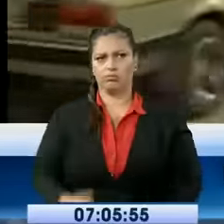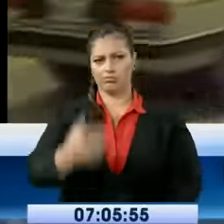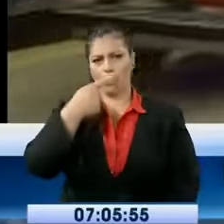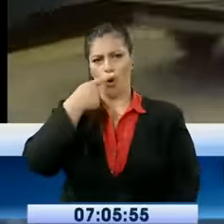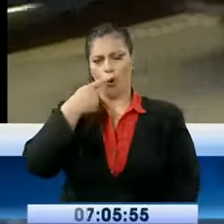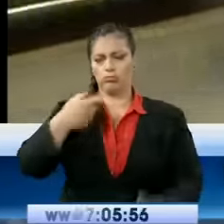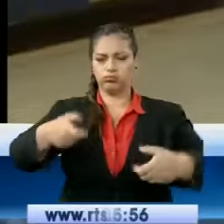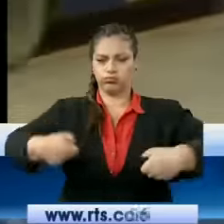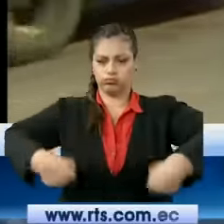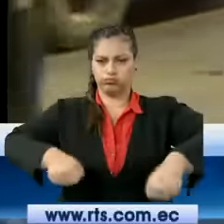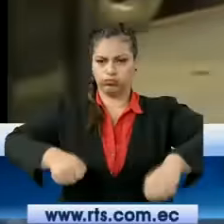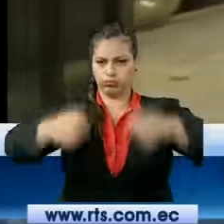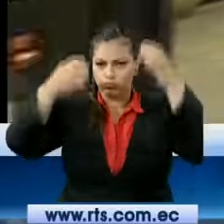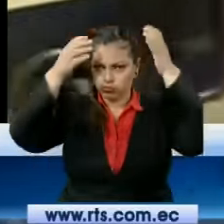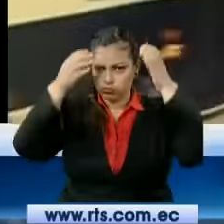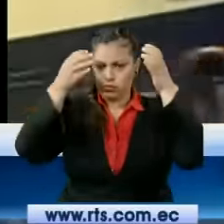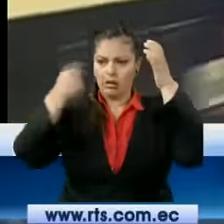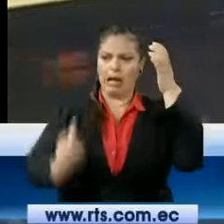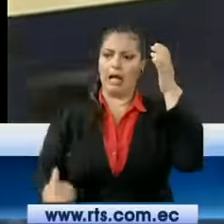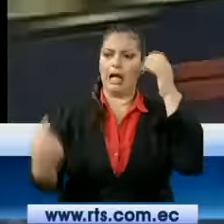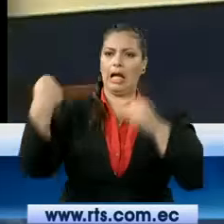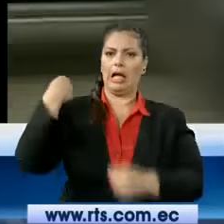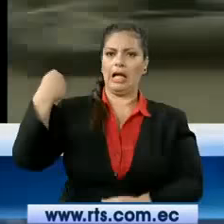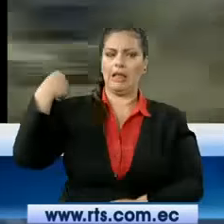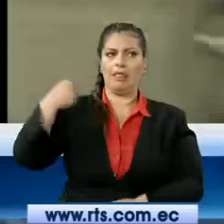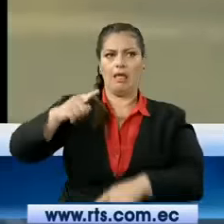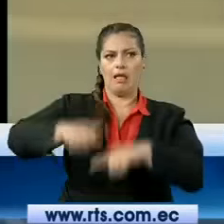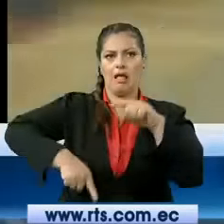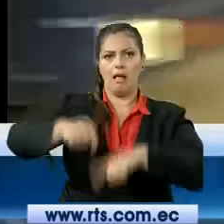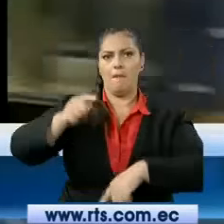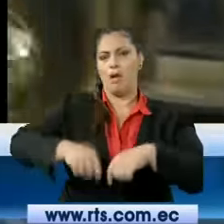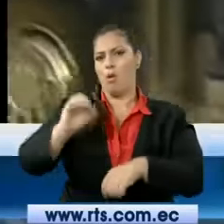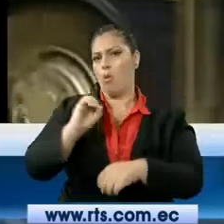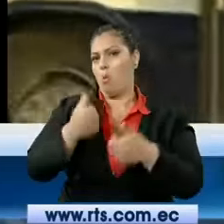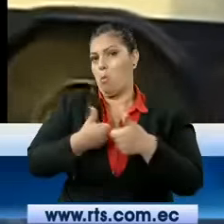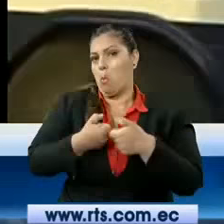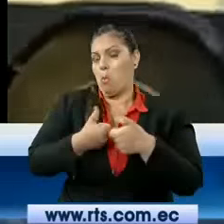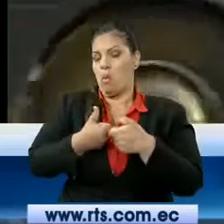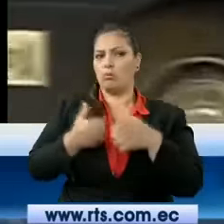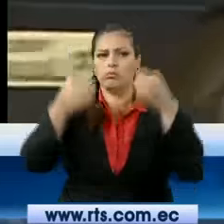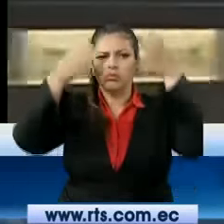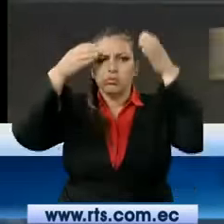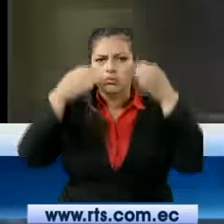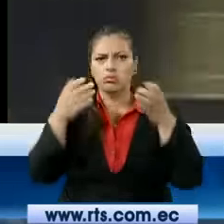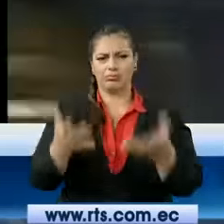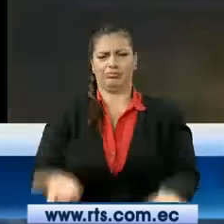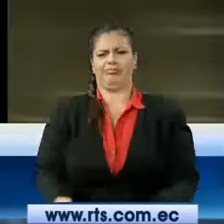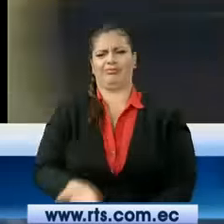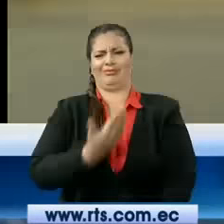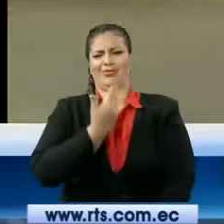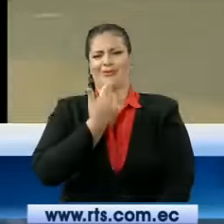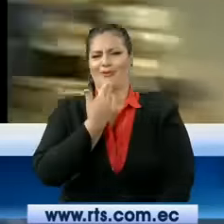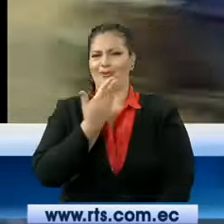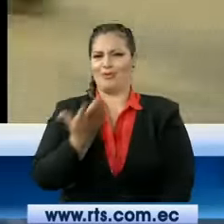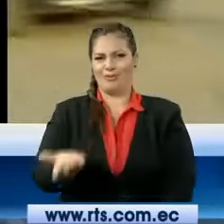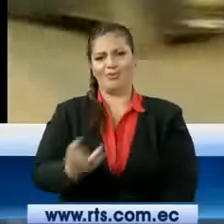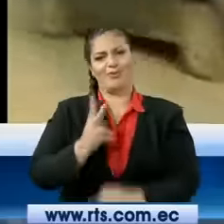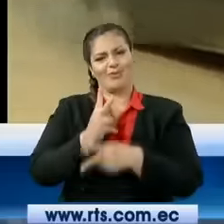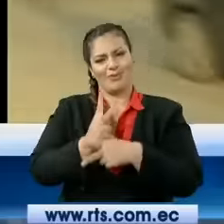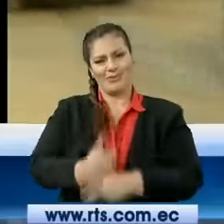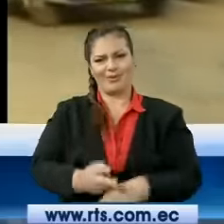llevan a sus amigas o parejas sentimentales sin casco. O sea, no puede ser. ¿Cómo es posible esto de que ellos